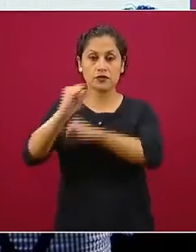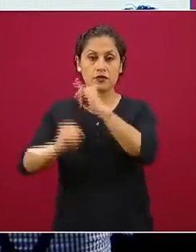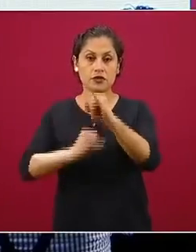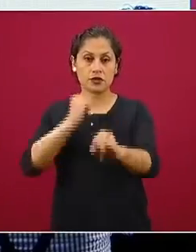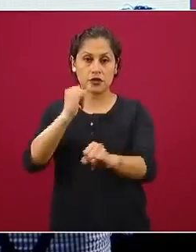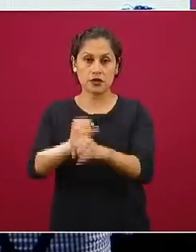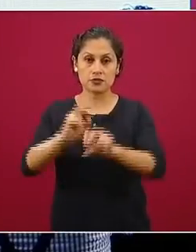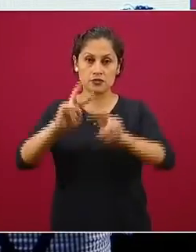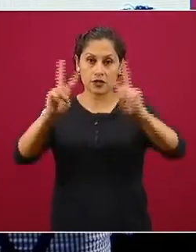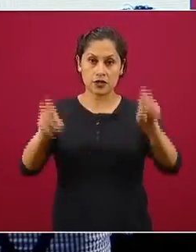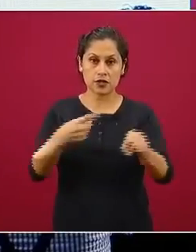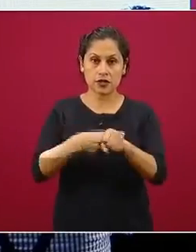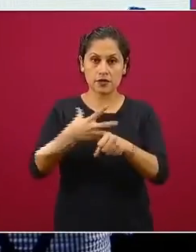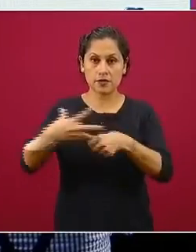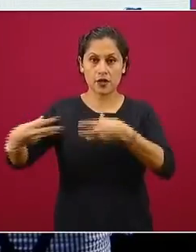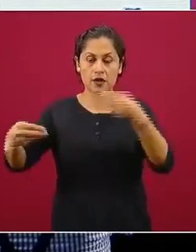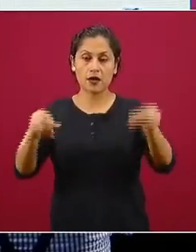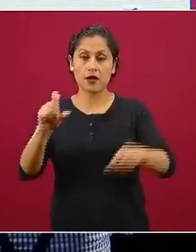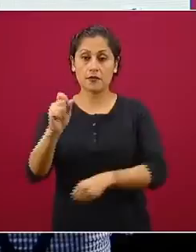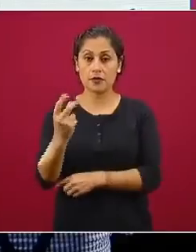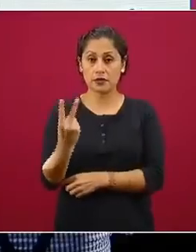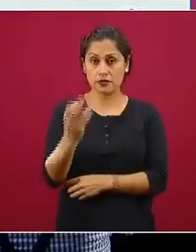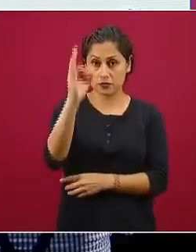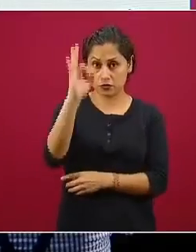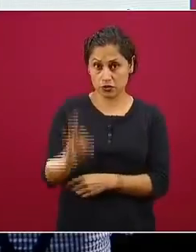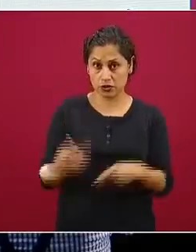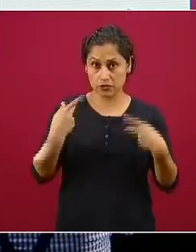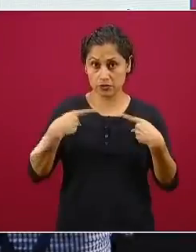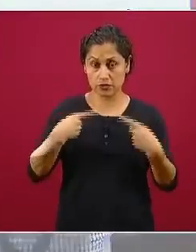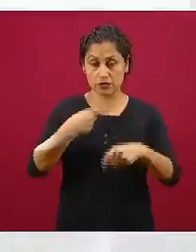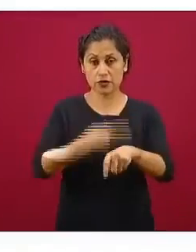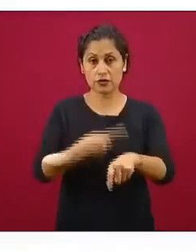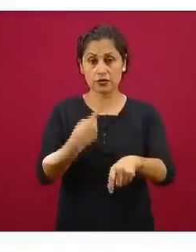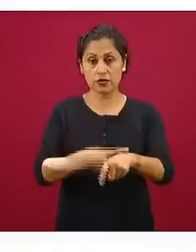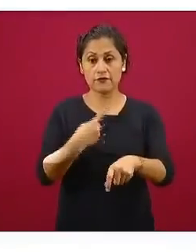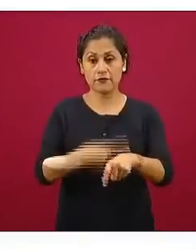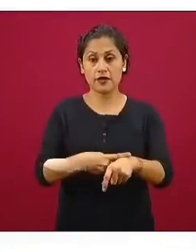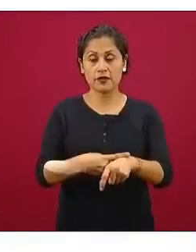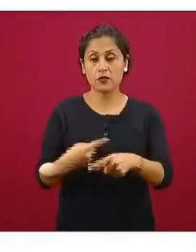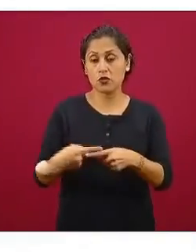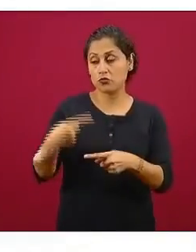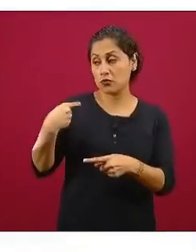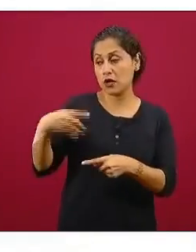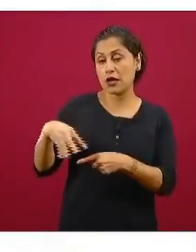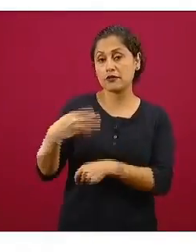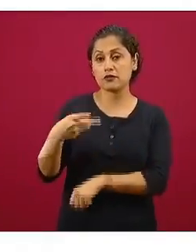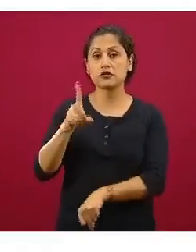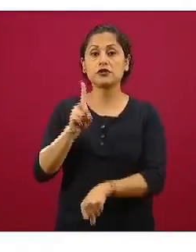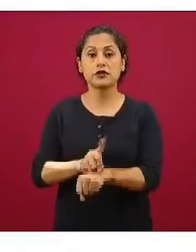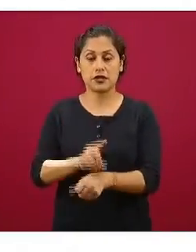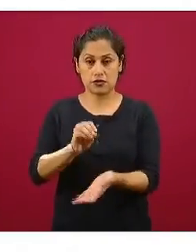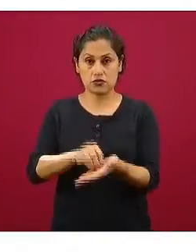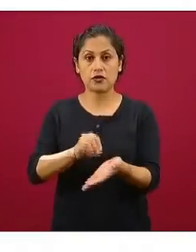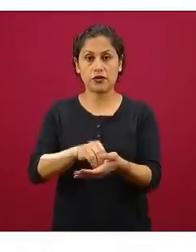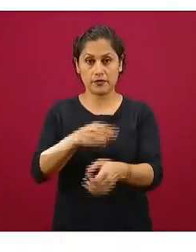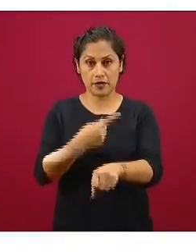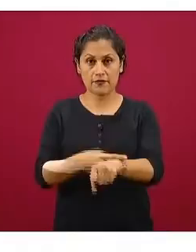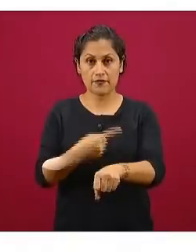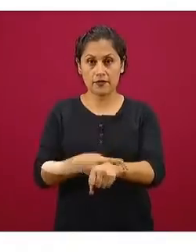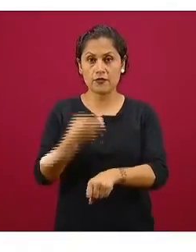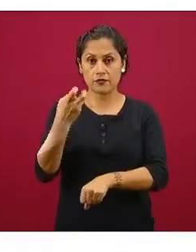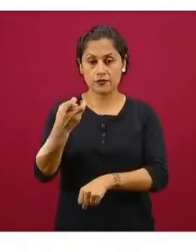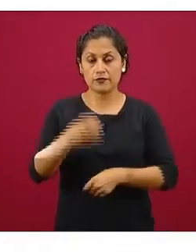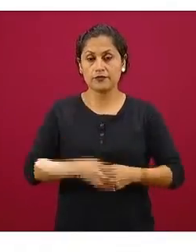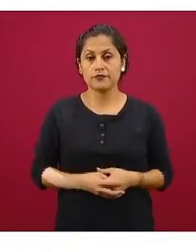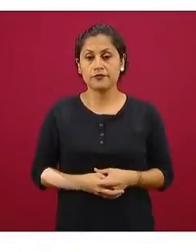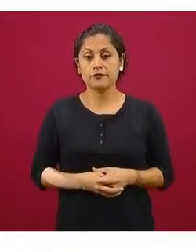pandemia, 22% de los casos han presentado signos y síntomas en los últimos 14 días, por lo tanto es la pandemia